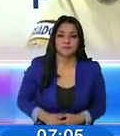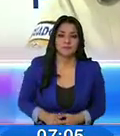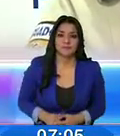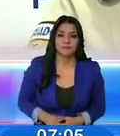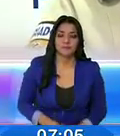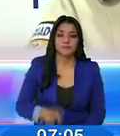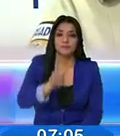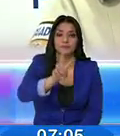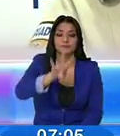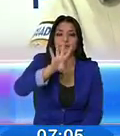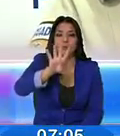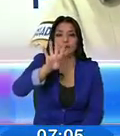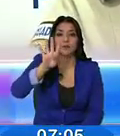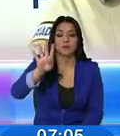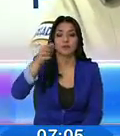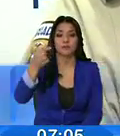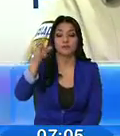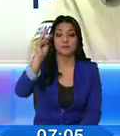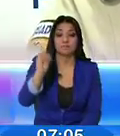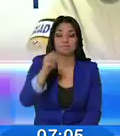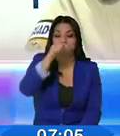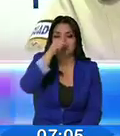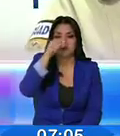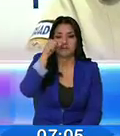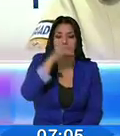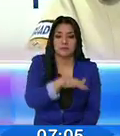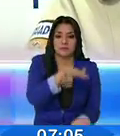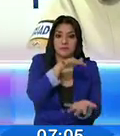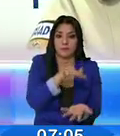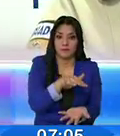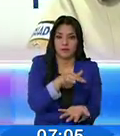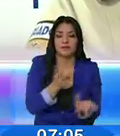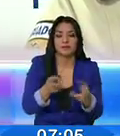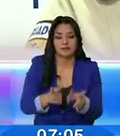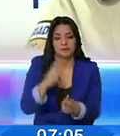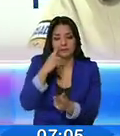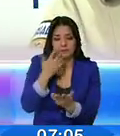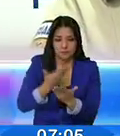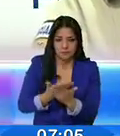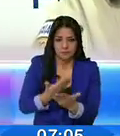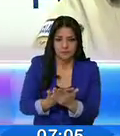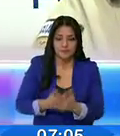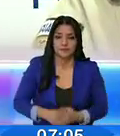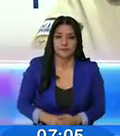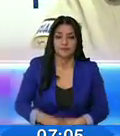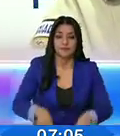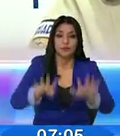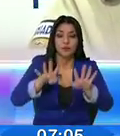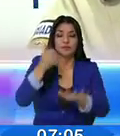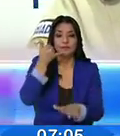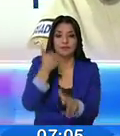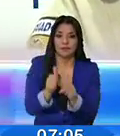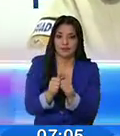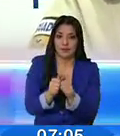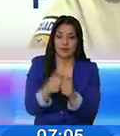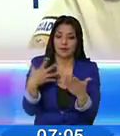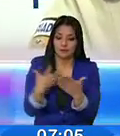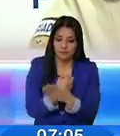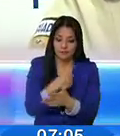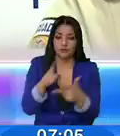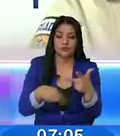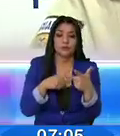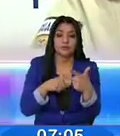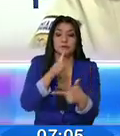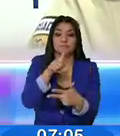244 gramos de marihuana. Entre otras evidencias, tenemos 9 teléfonos celulares, tenemos